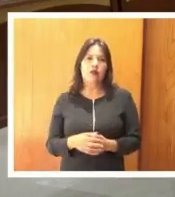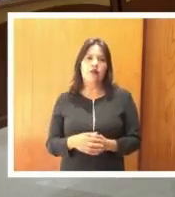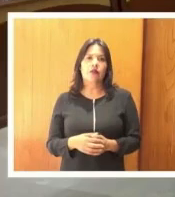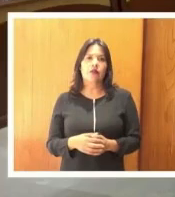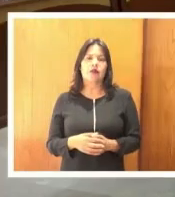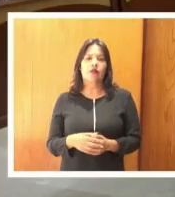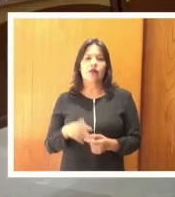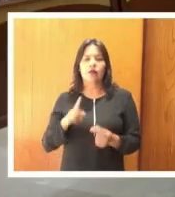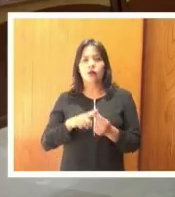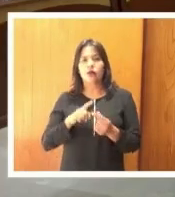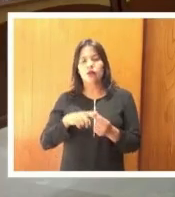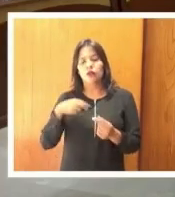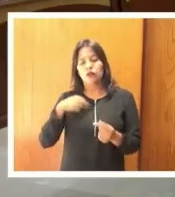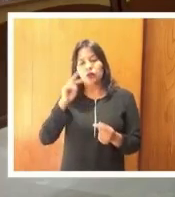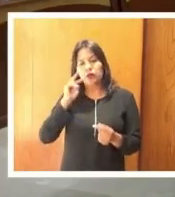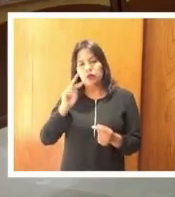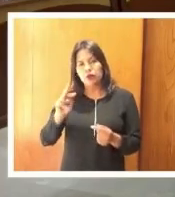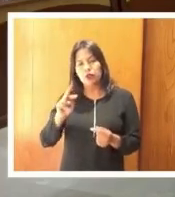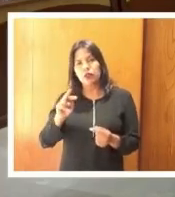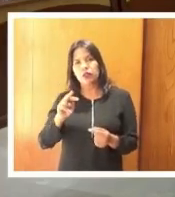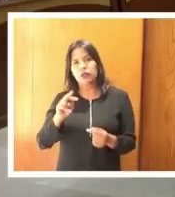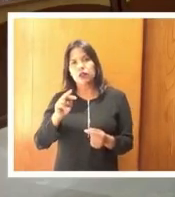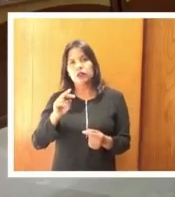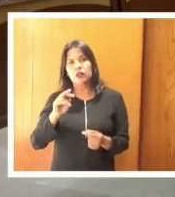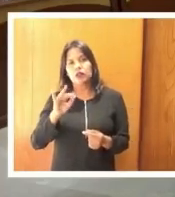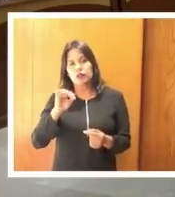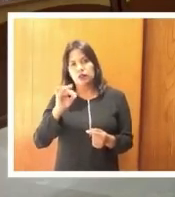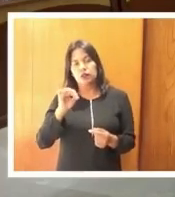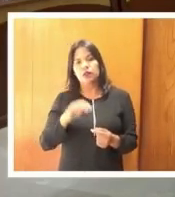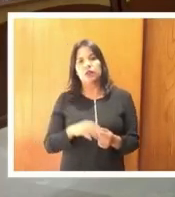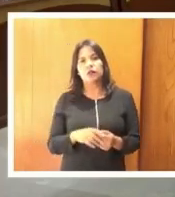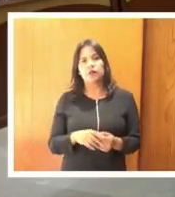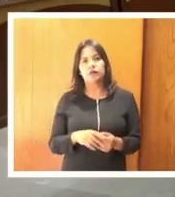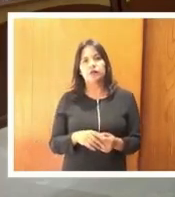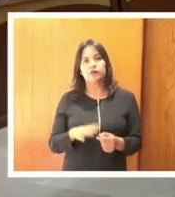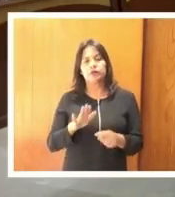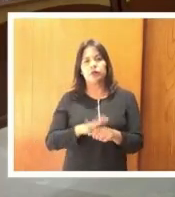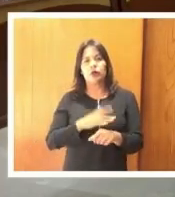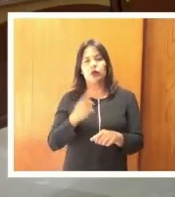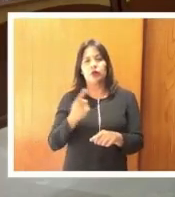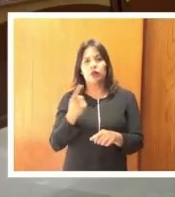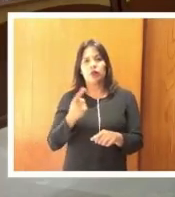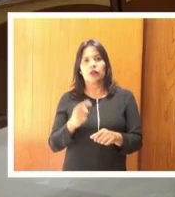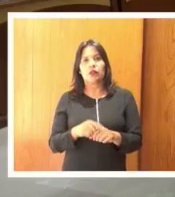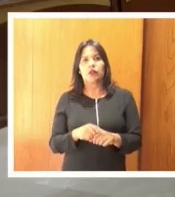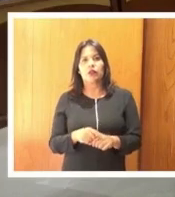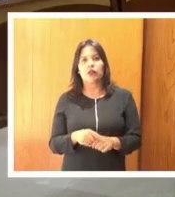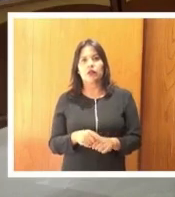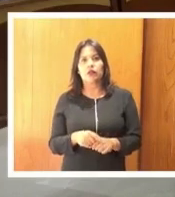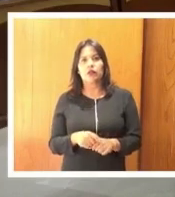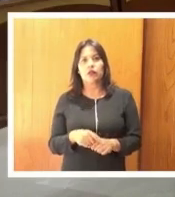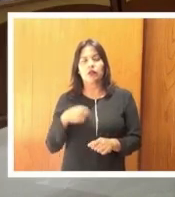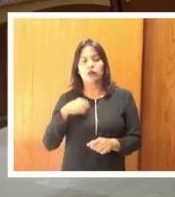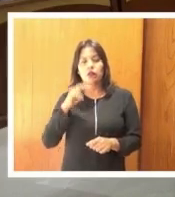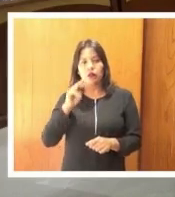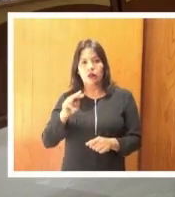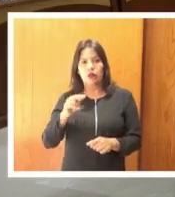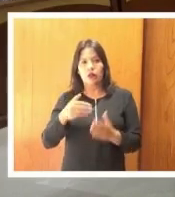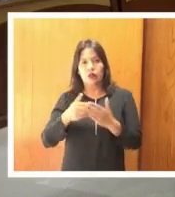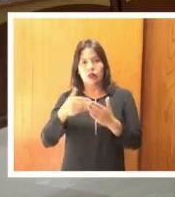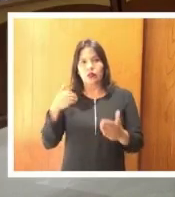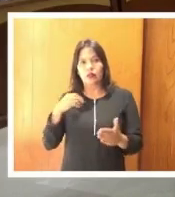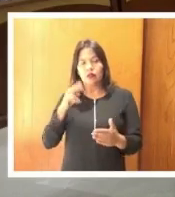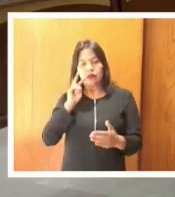2575, donde emitiría voto disidente, en razón desde ya que desde mi óptica se debió sobreseer el recurso de revisión